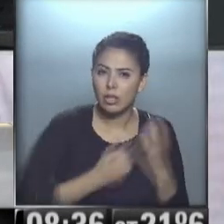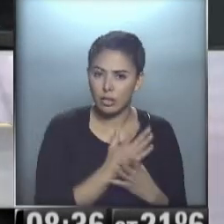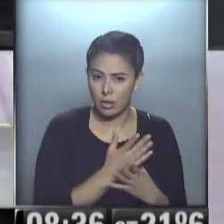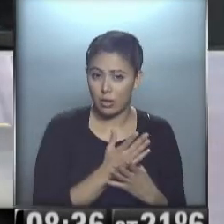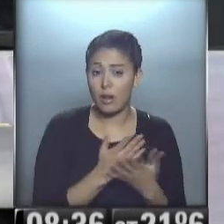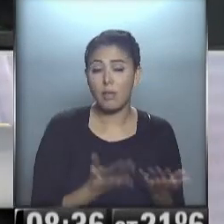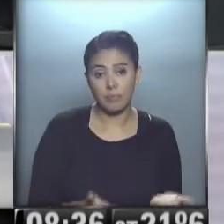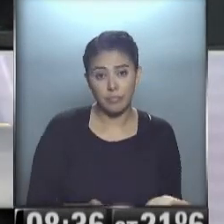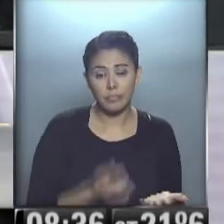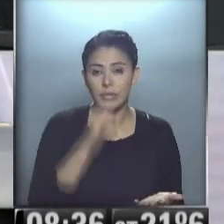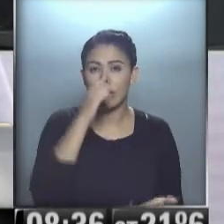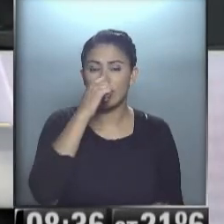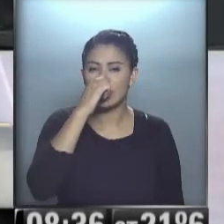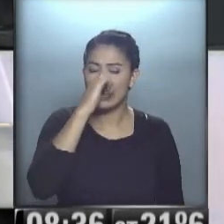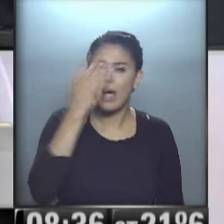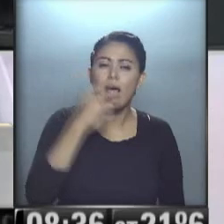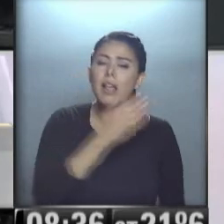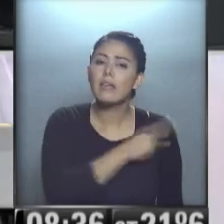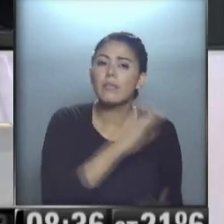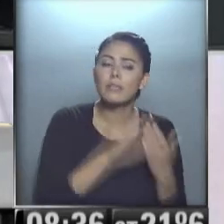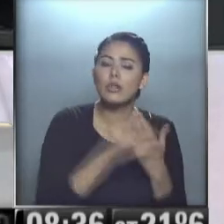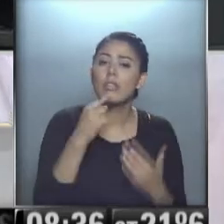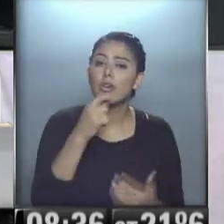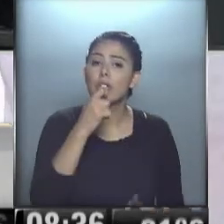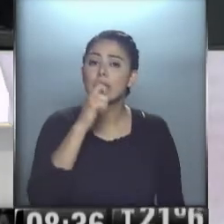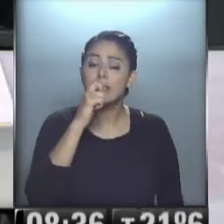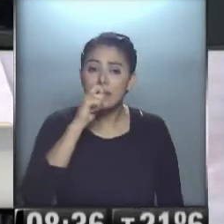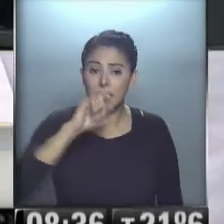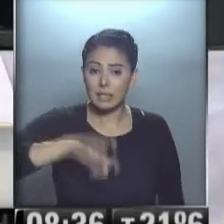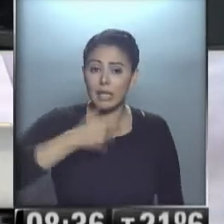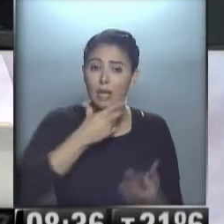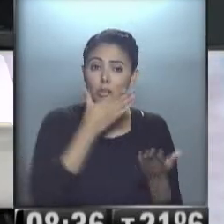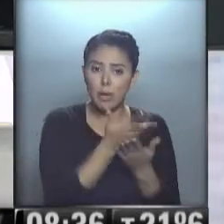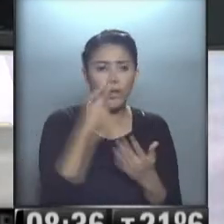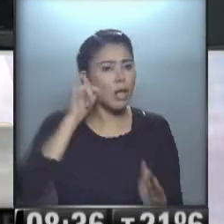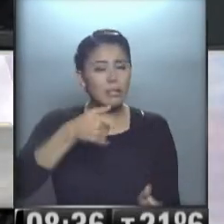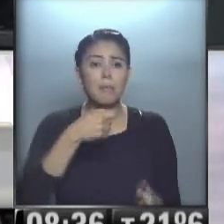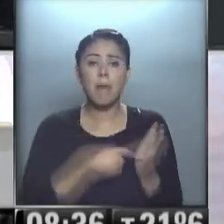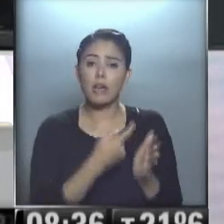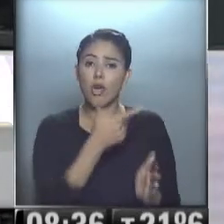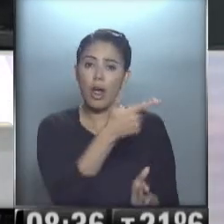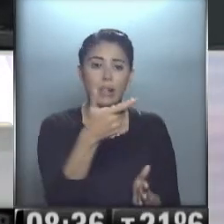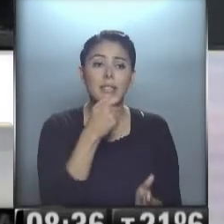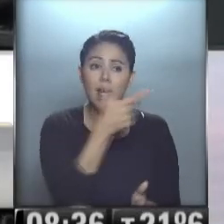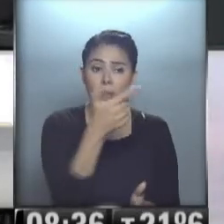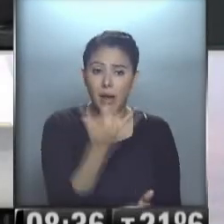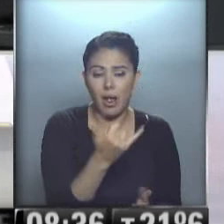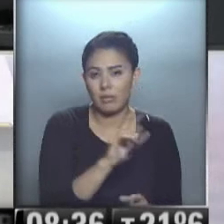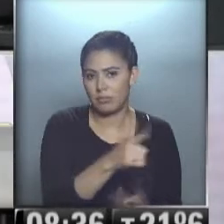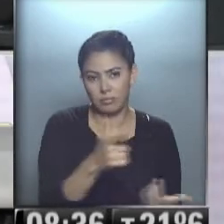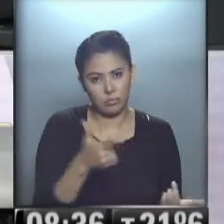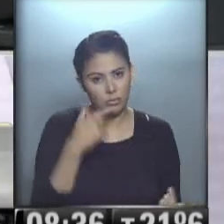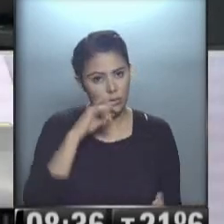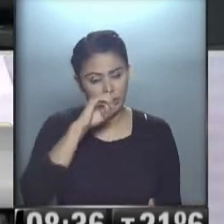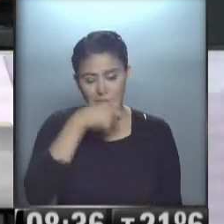que le dio legitimidad a Capitanich siempre y cuando no sea portando armas. Uh-huh. Hizo esta diferencia entre personas que han